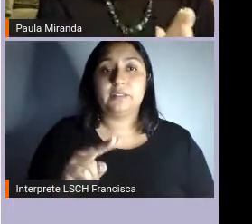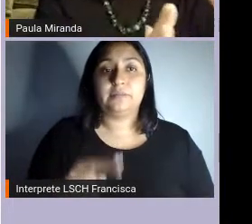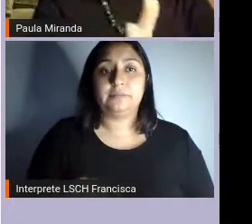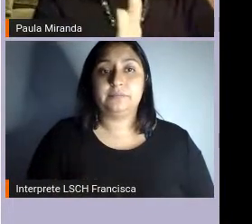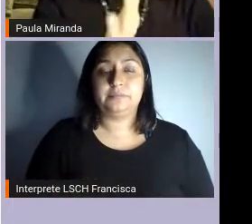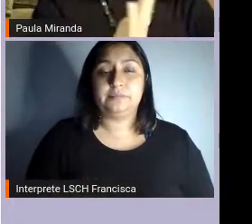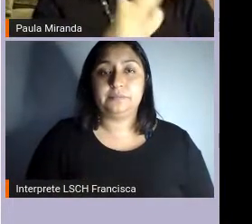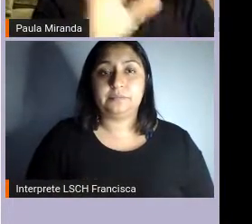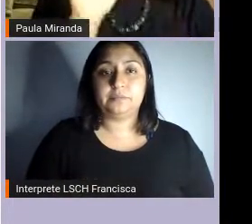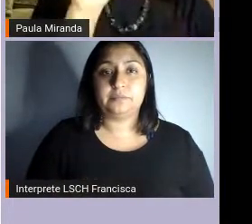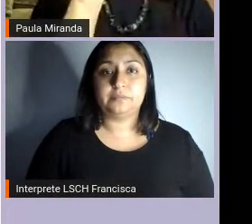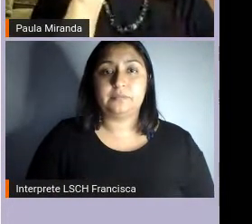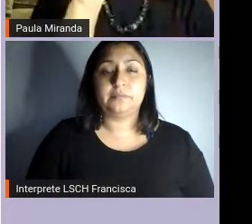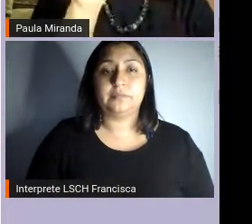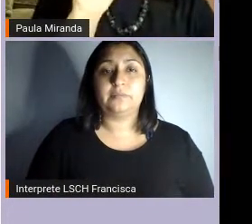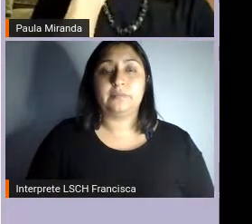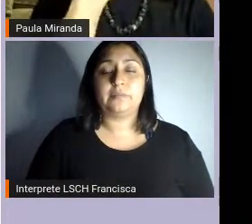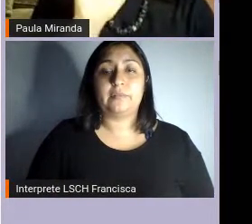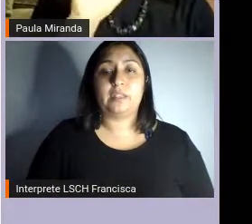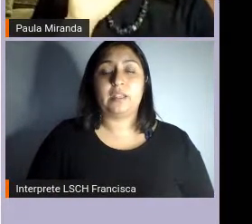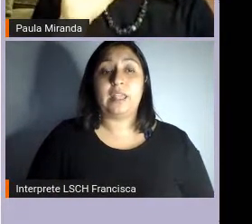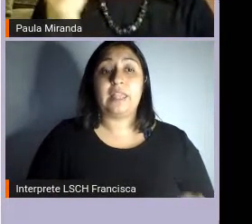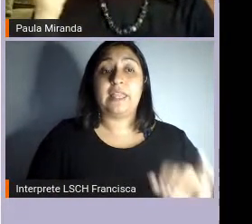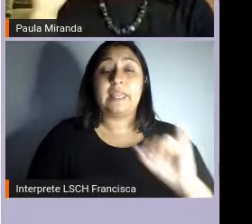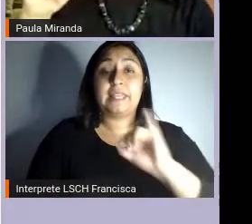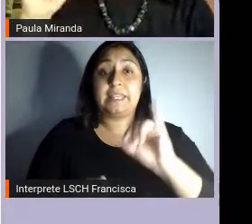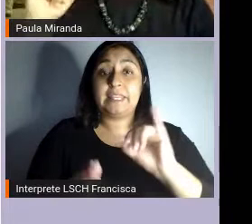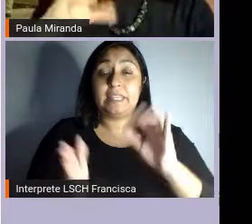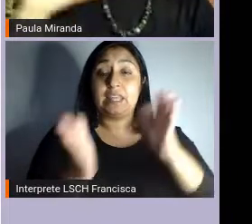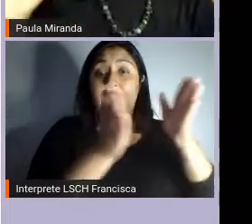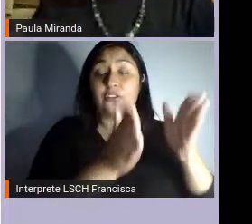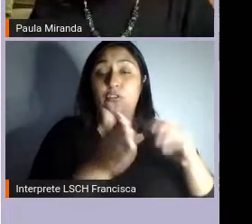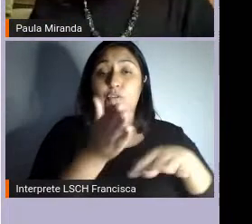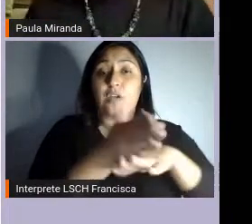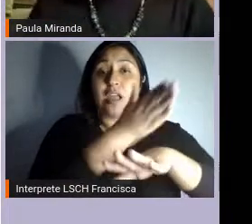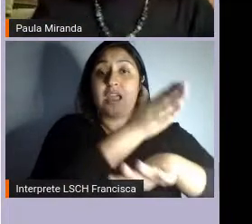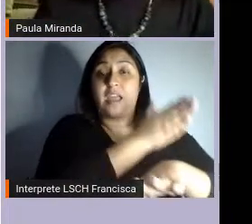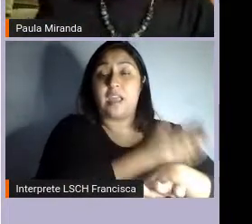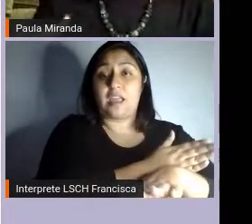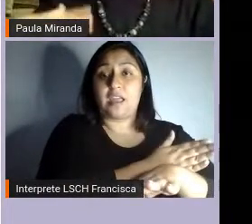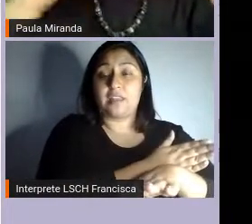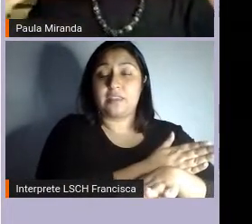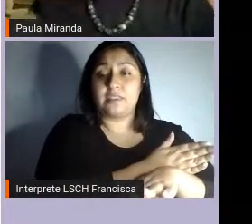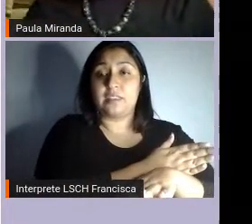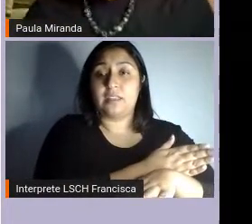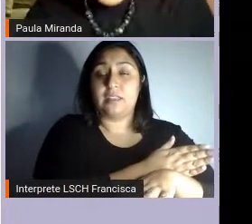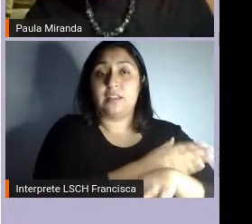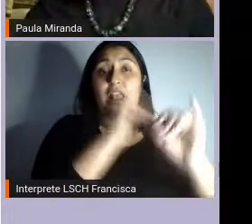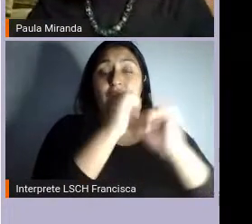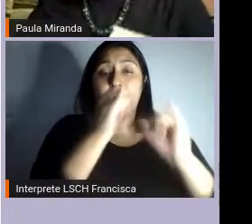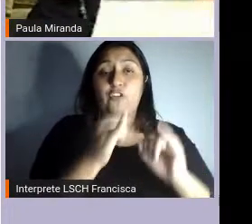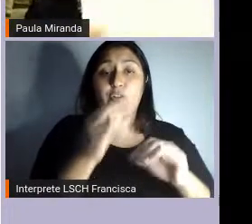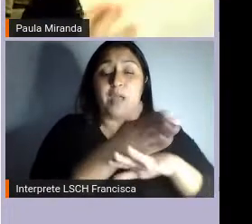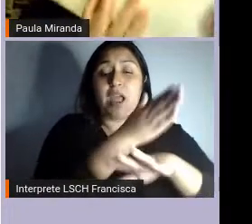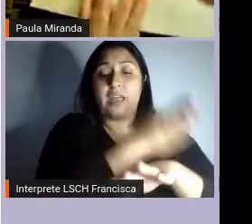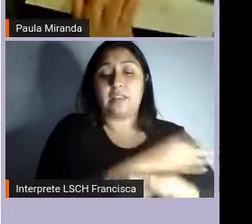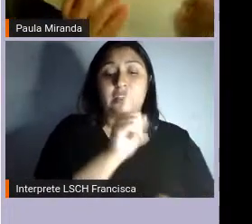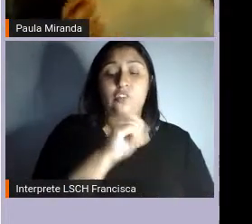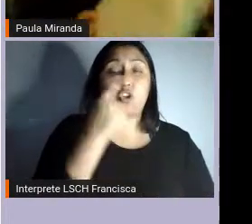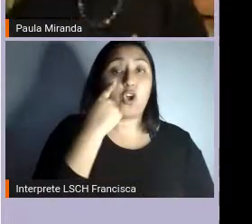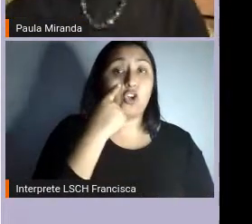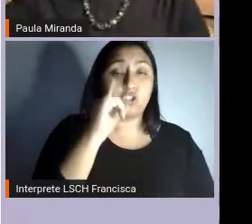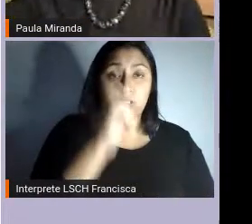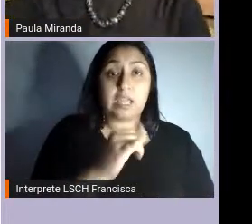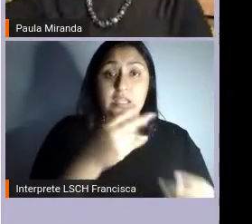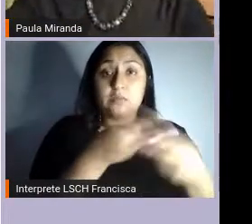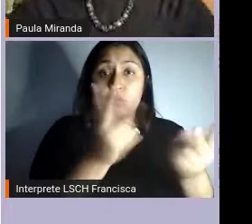lado izquierdo es la versión previa, la versión apócrifa, podríamos decir, la versión no conocida, que sí publicamos acá,